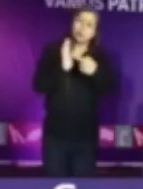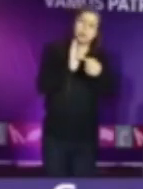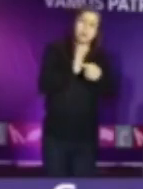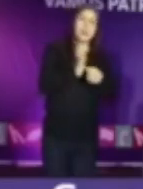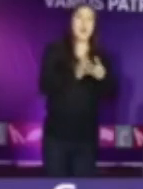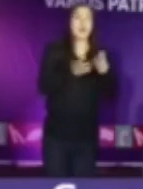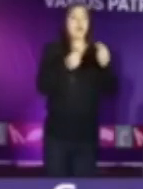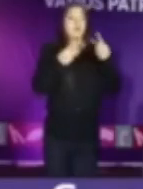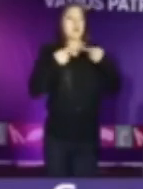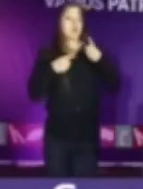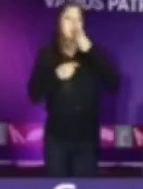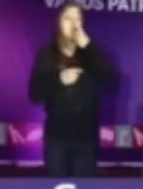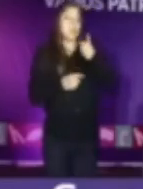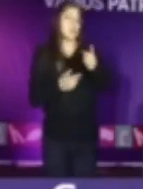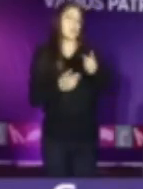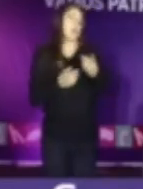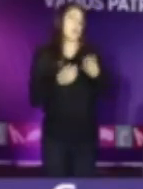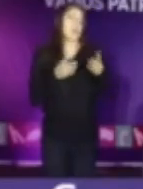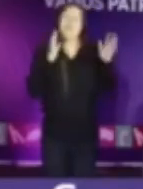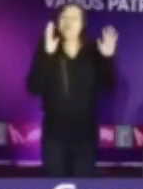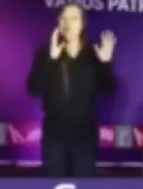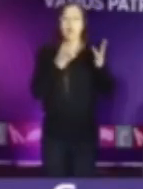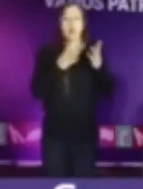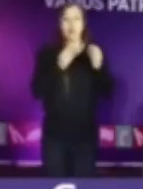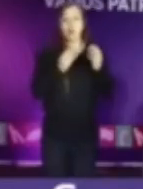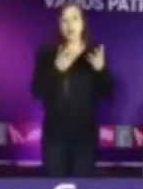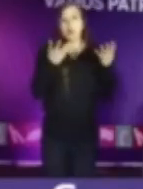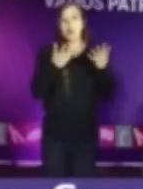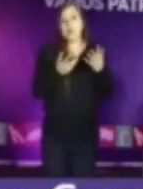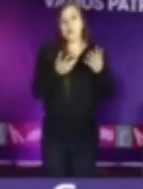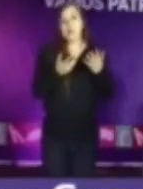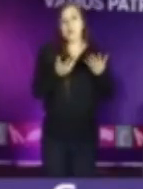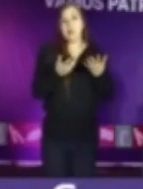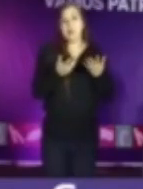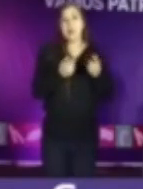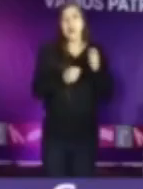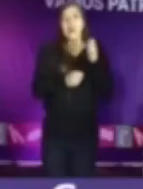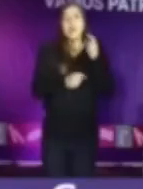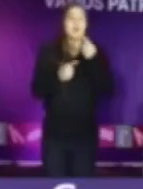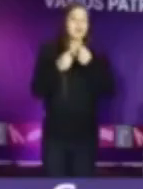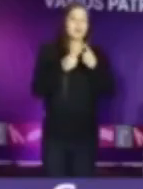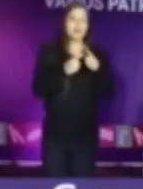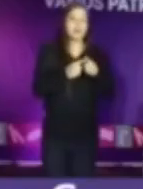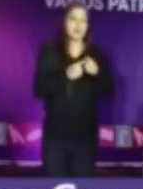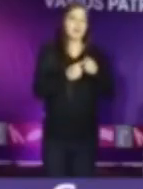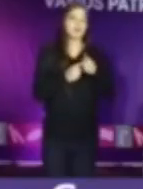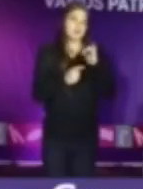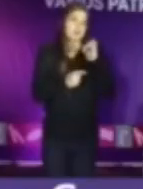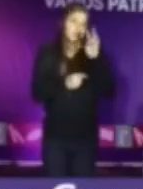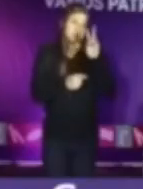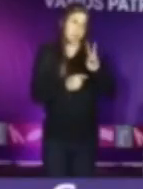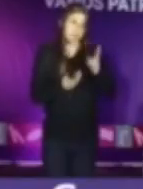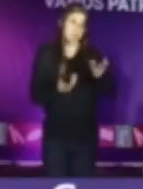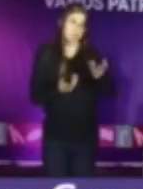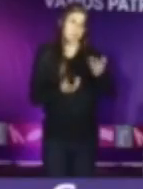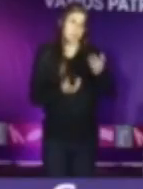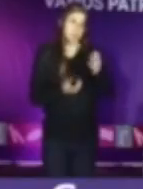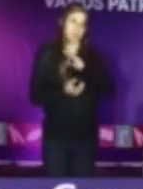que dice que hay mucho desgraciado que le ha dado la espalda. Eso es cierto, ¿para qué decimos que no?